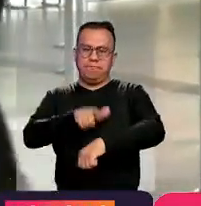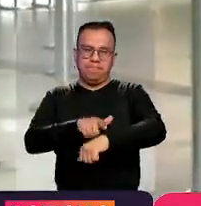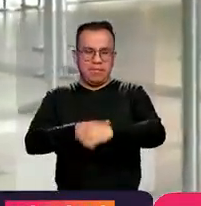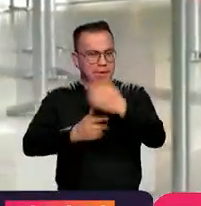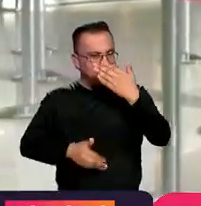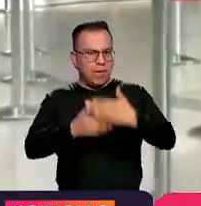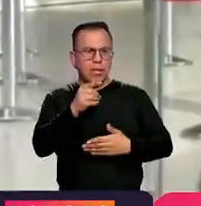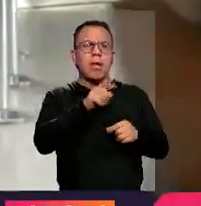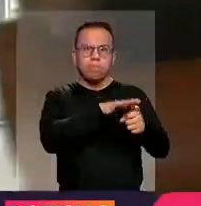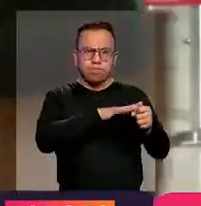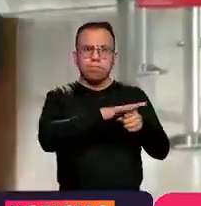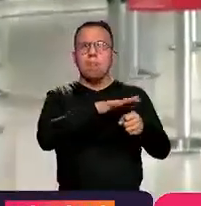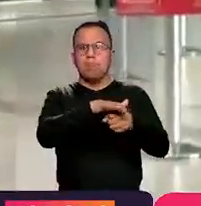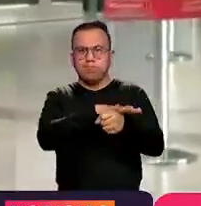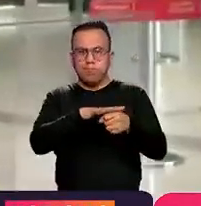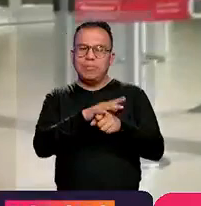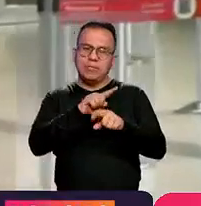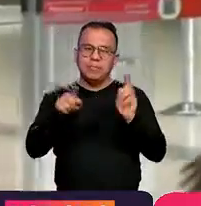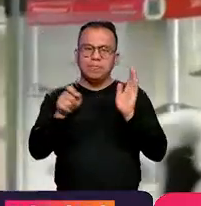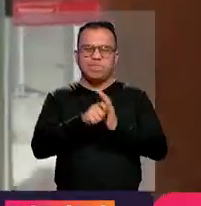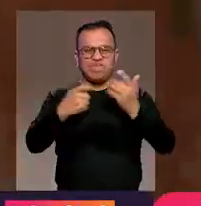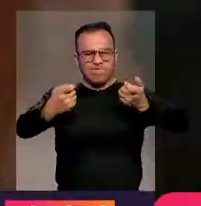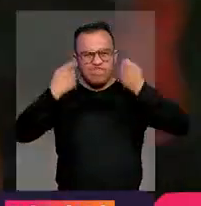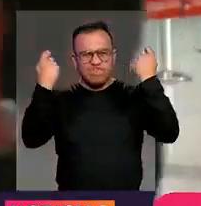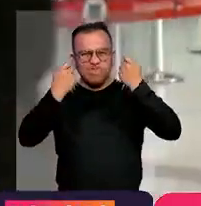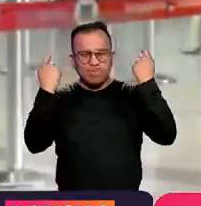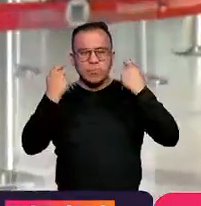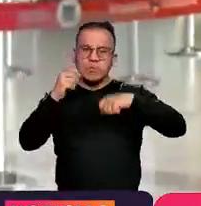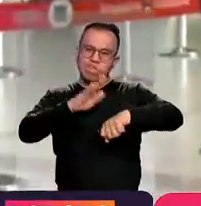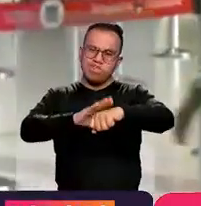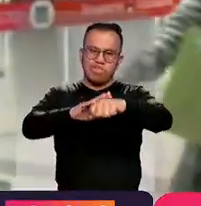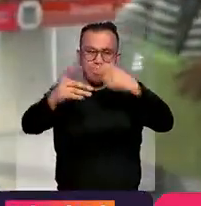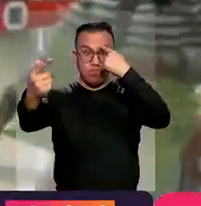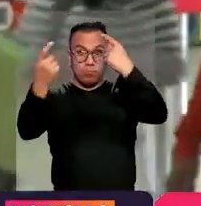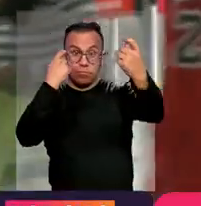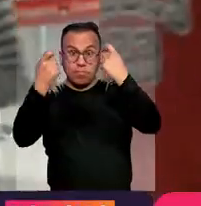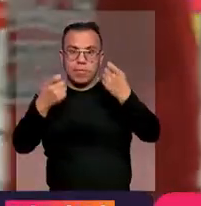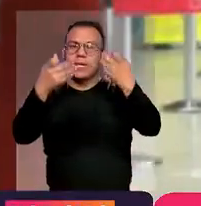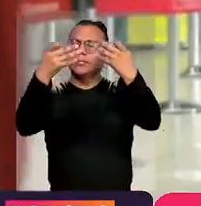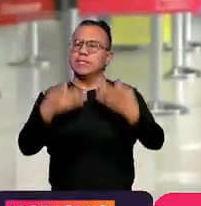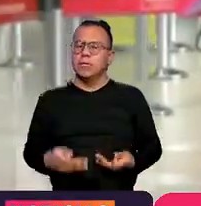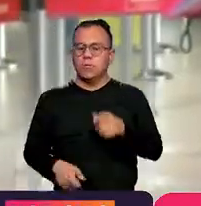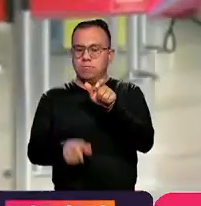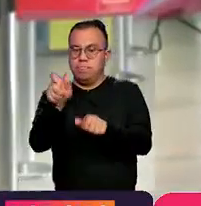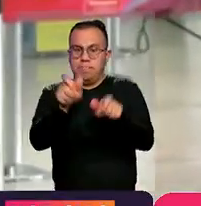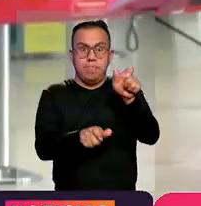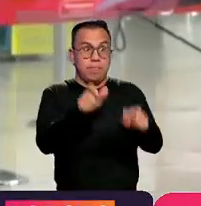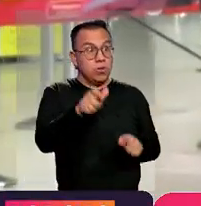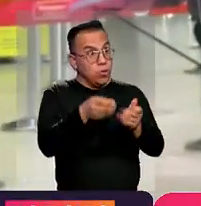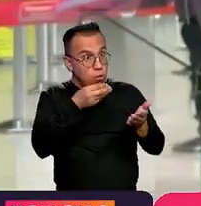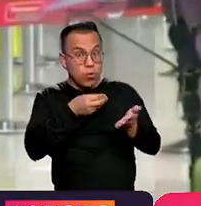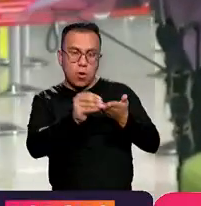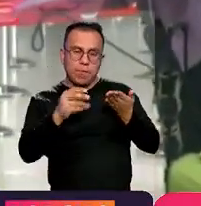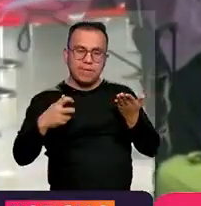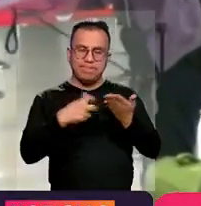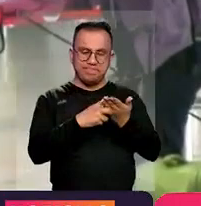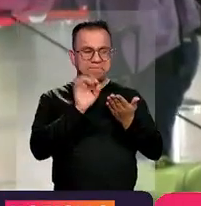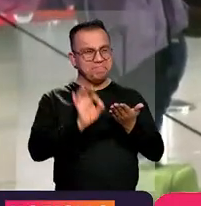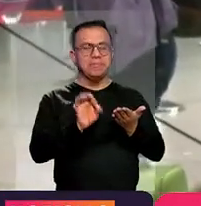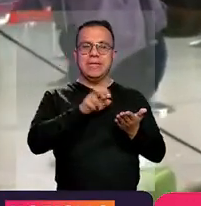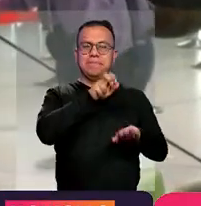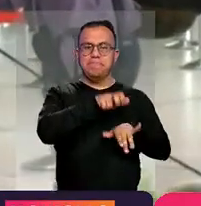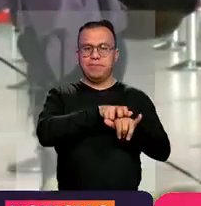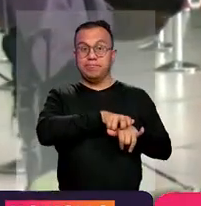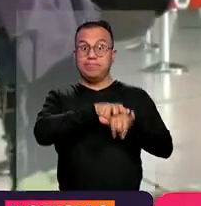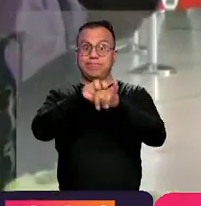se han registrado varios casos. Es por eso que lanzan esta estrategia, con el fin de asegurar que todas las personas que compren su tiquete puedan llegar a